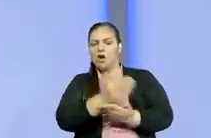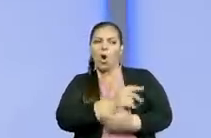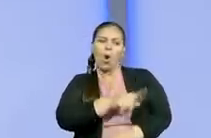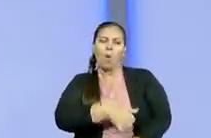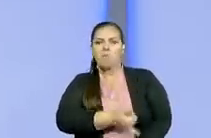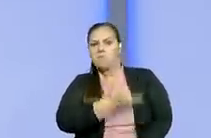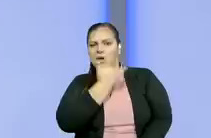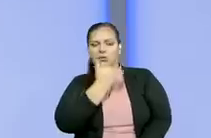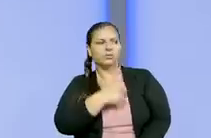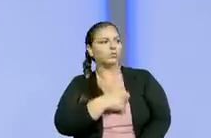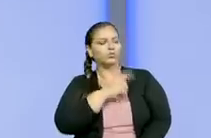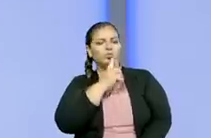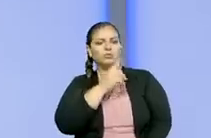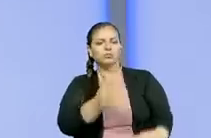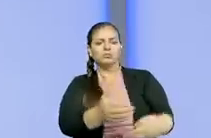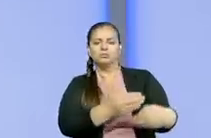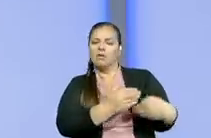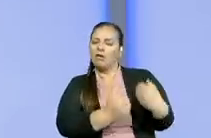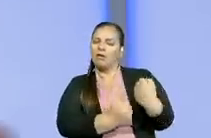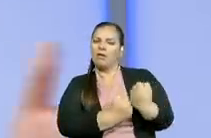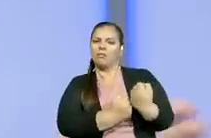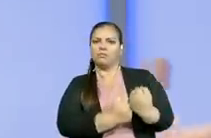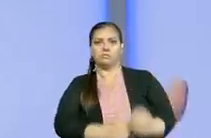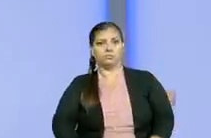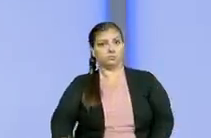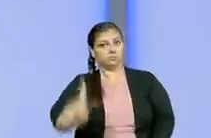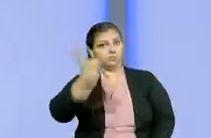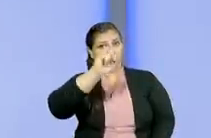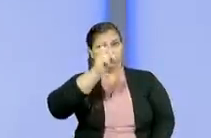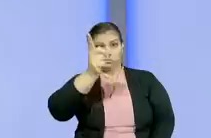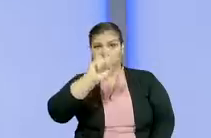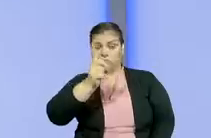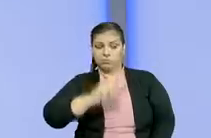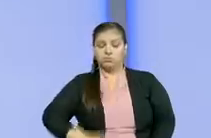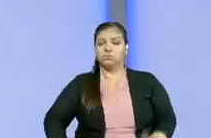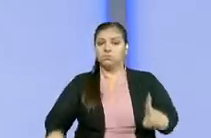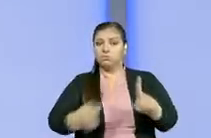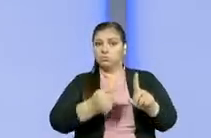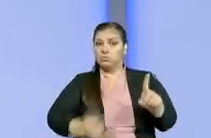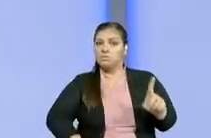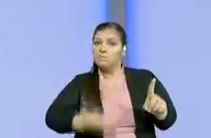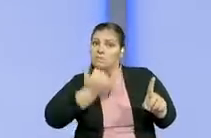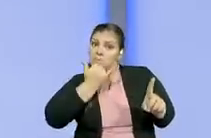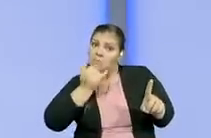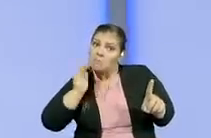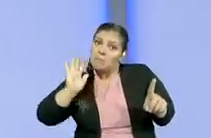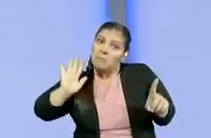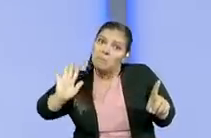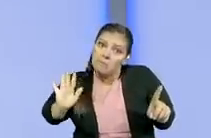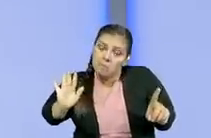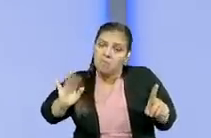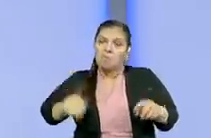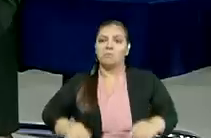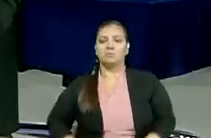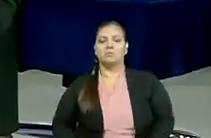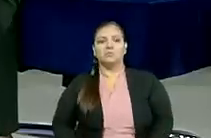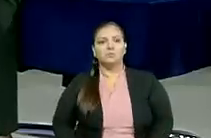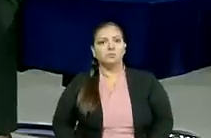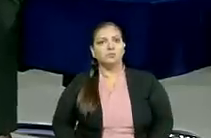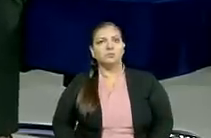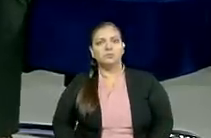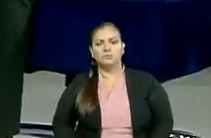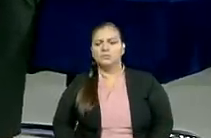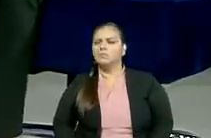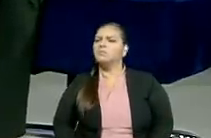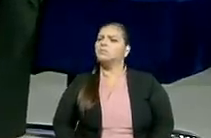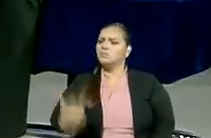tapar a nadie y que no es justo ni procedente que el mal accionar de un asambleísta arrastre a toda una institución que debe estar